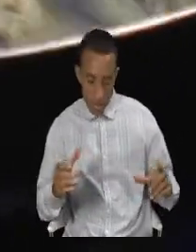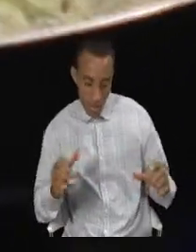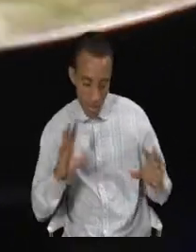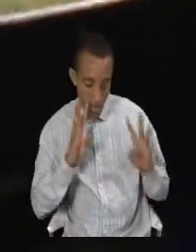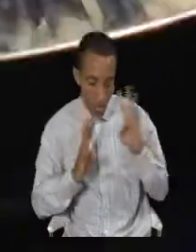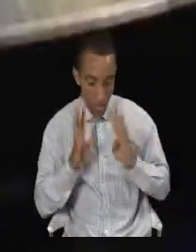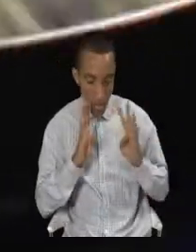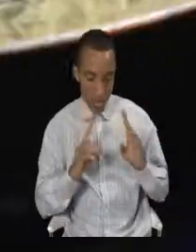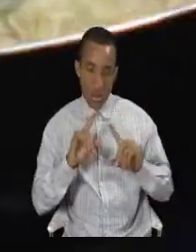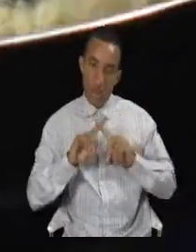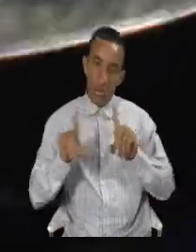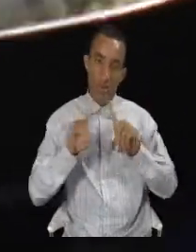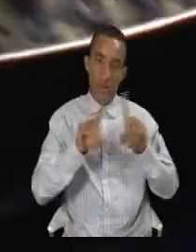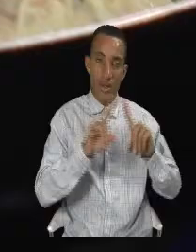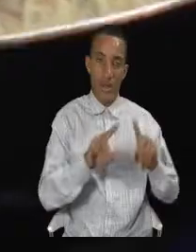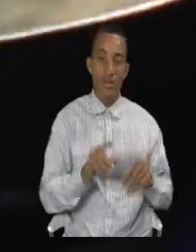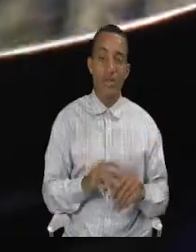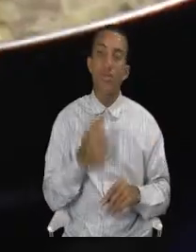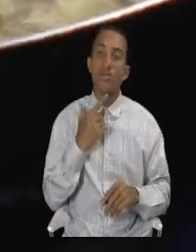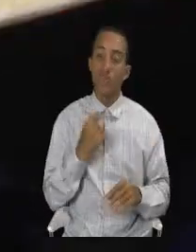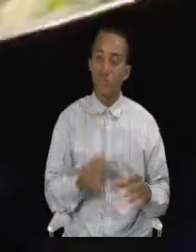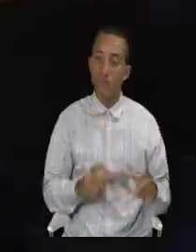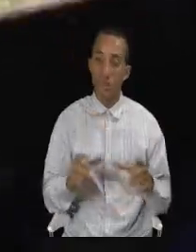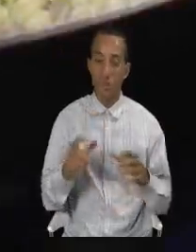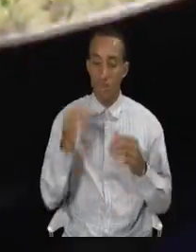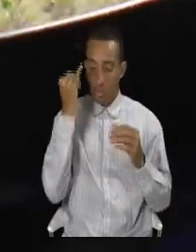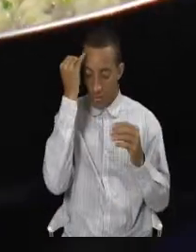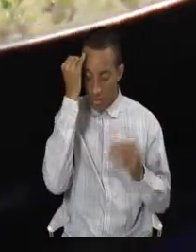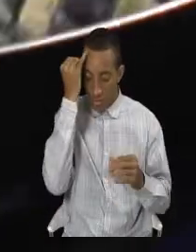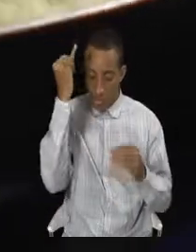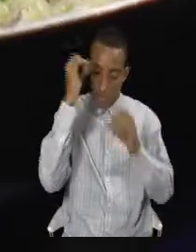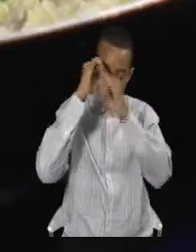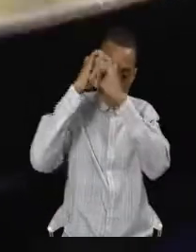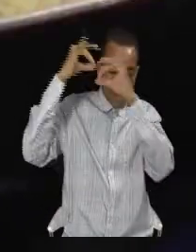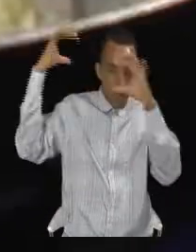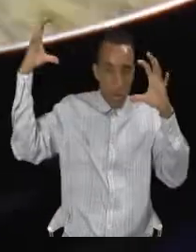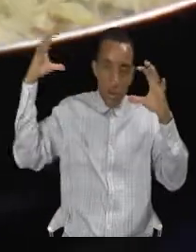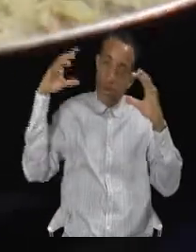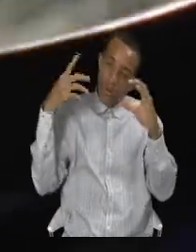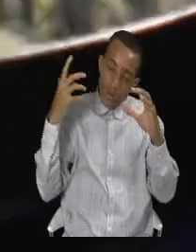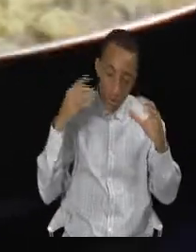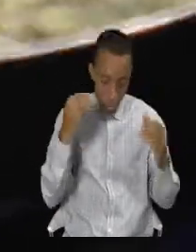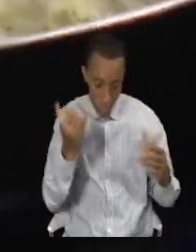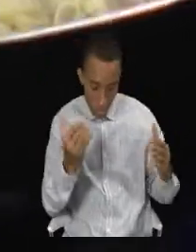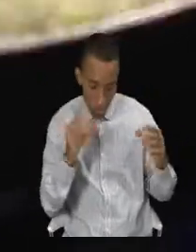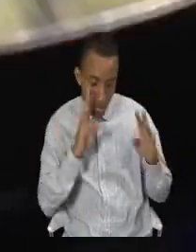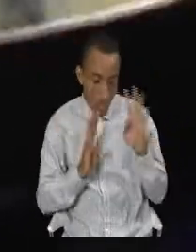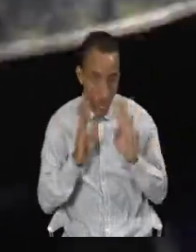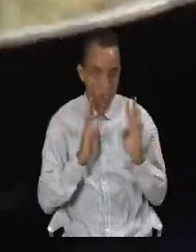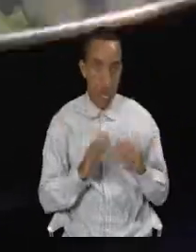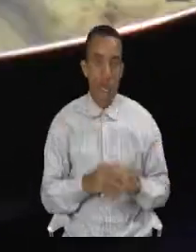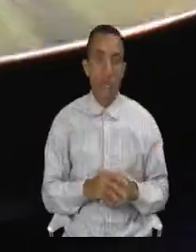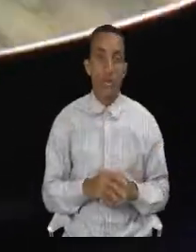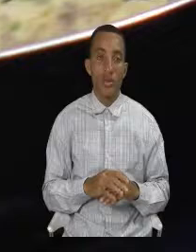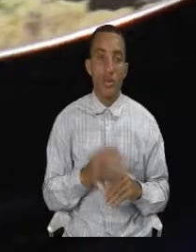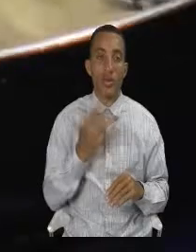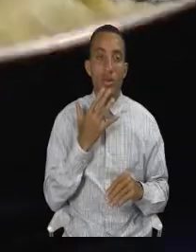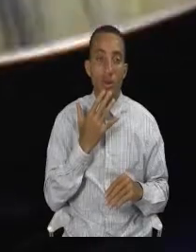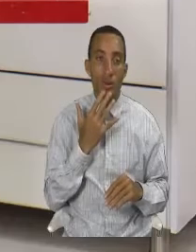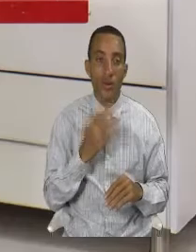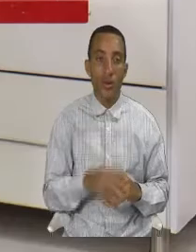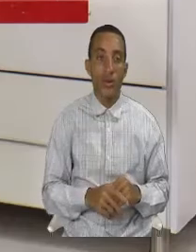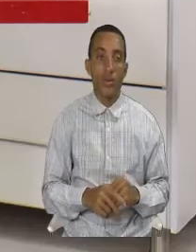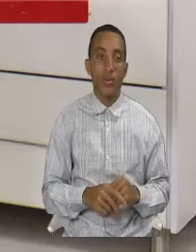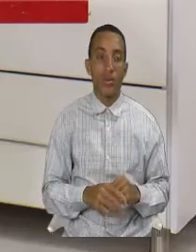y darle gusto a nuestra imaginación. Sí, acá nos toma ya el colorcito